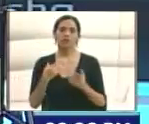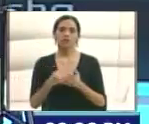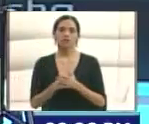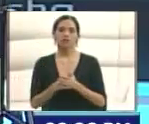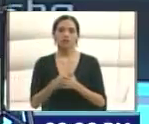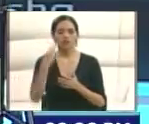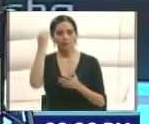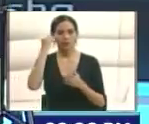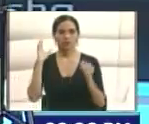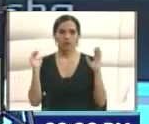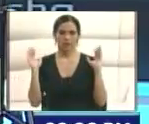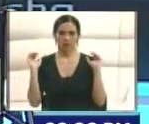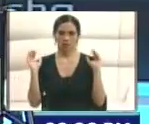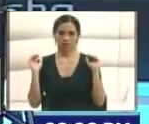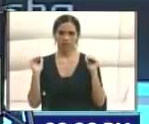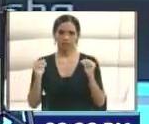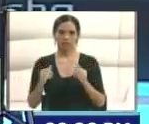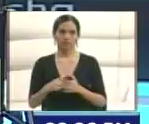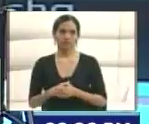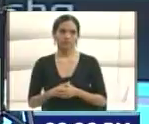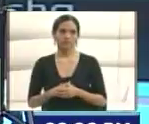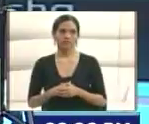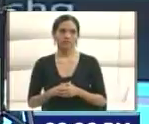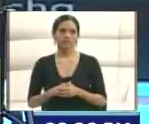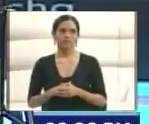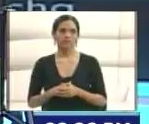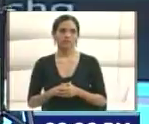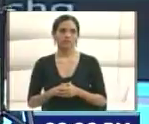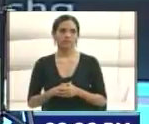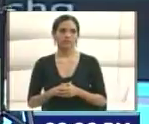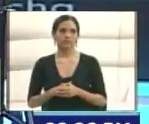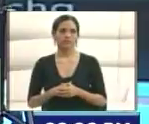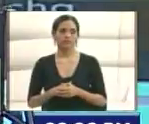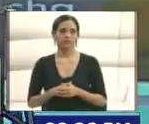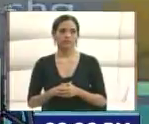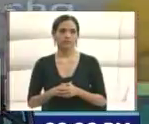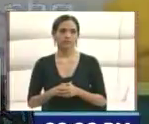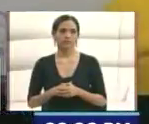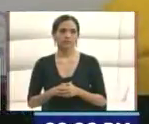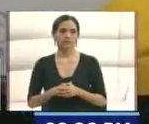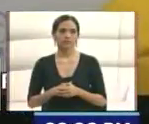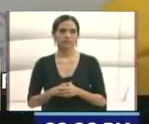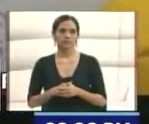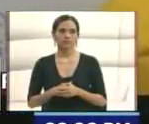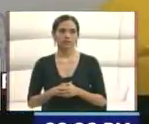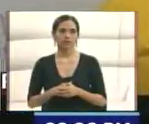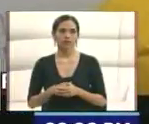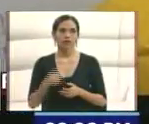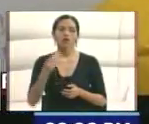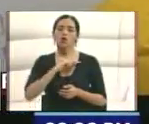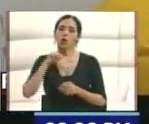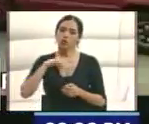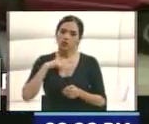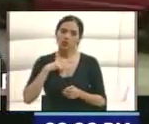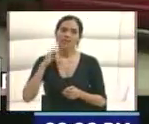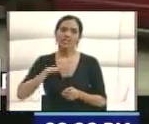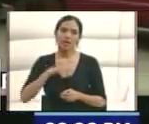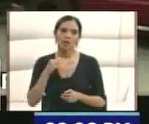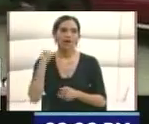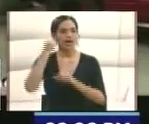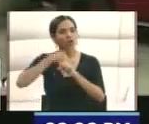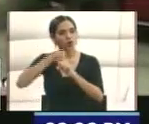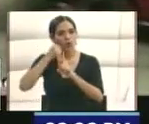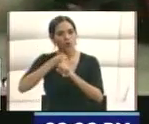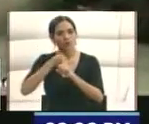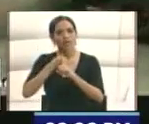pensamiento queremos despedirlos nosotros estamos en lucha por la construcción de una venezuela potencia